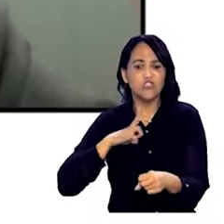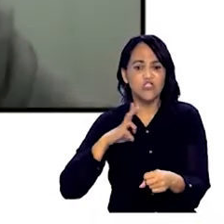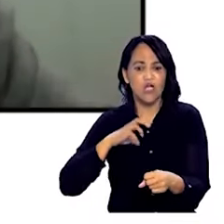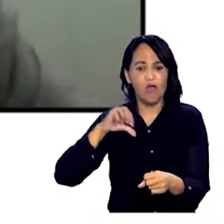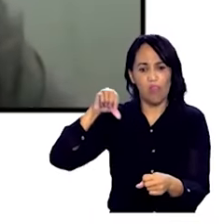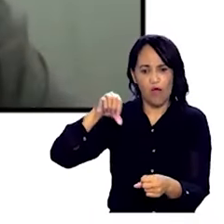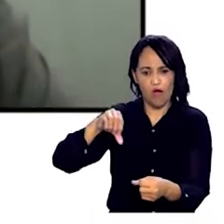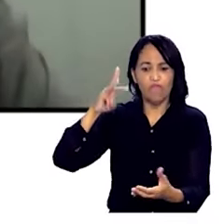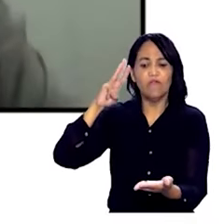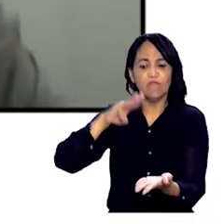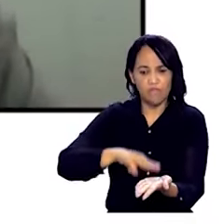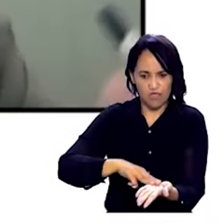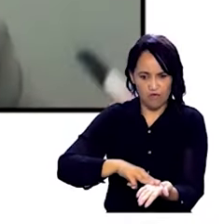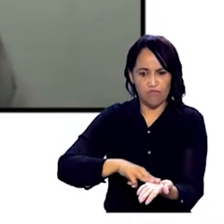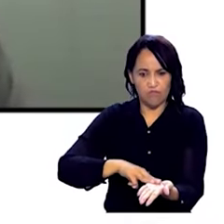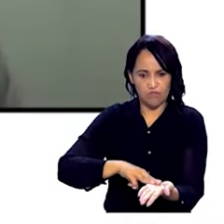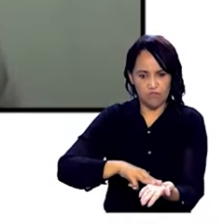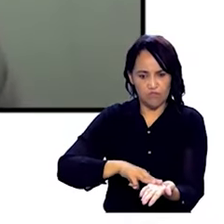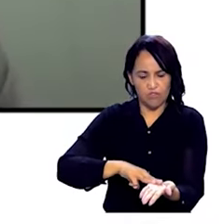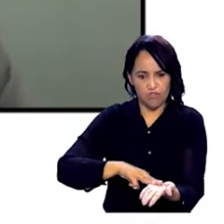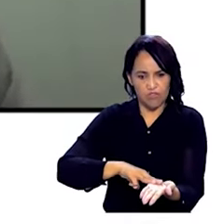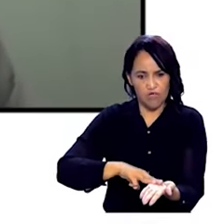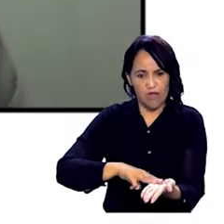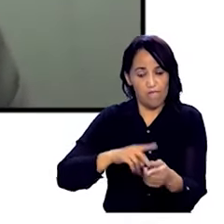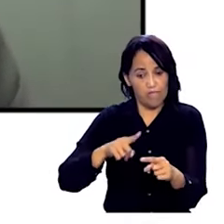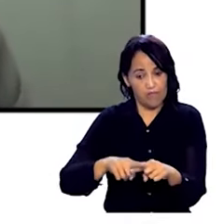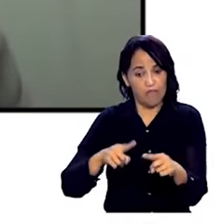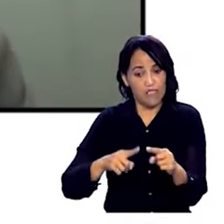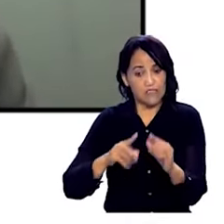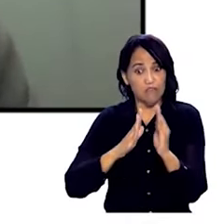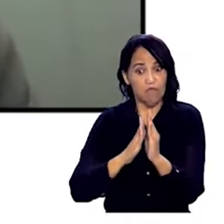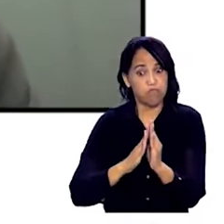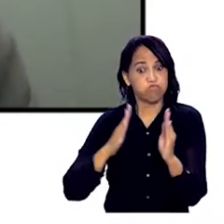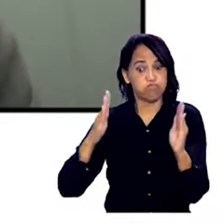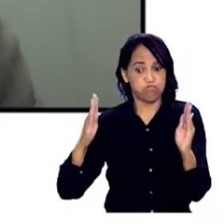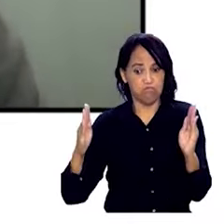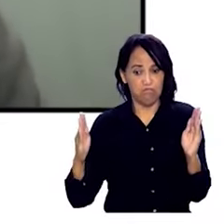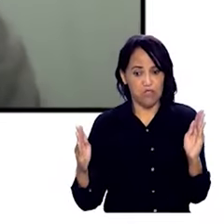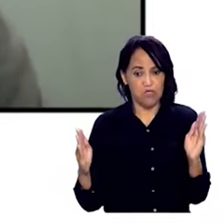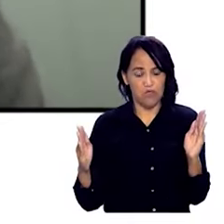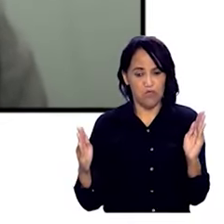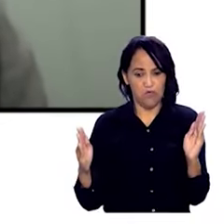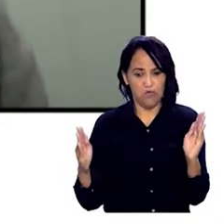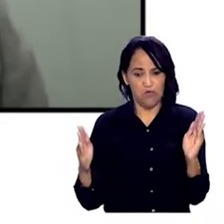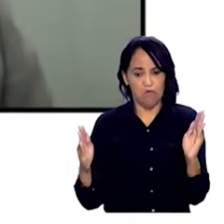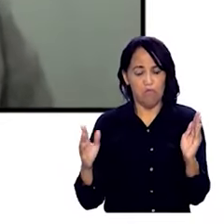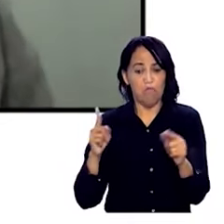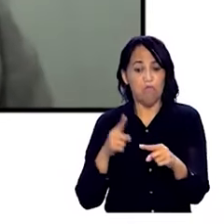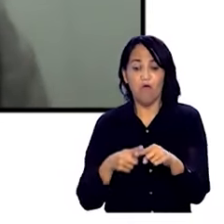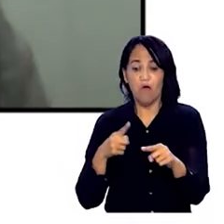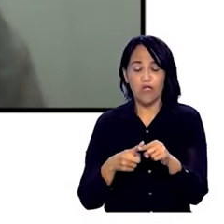ampliación de la corte Suprema tuvo lugar fue una suerte de packing al estilo lo que intentó